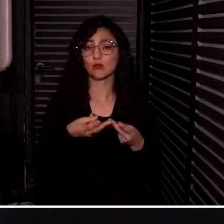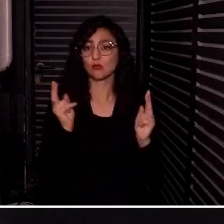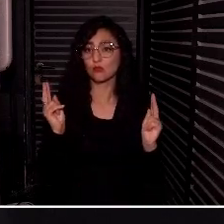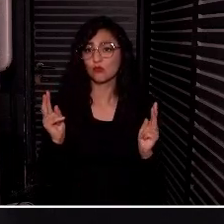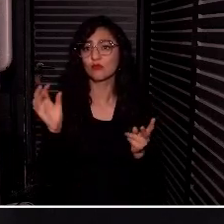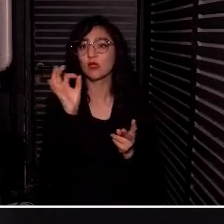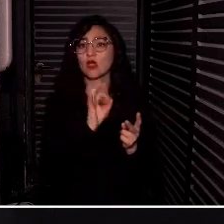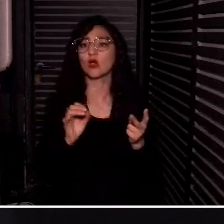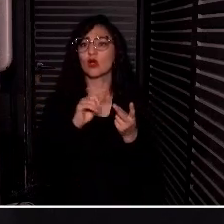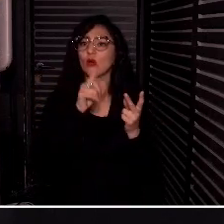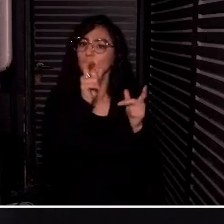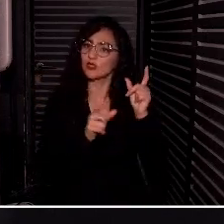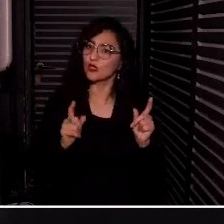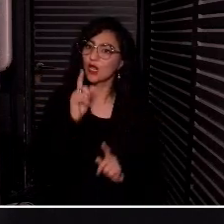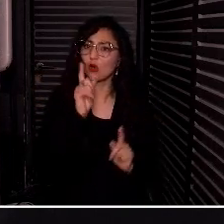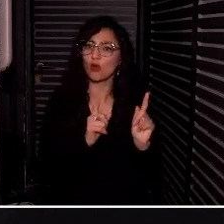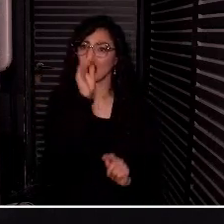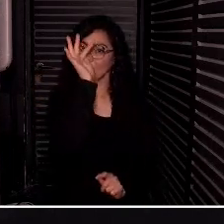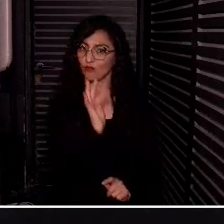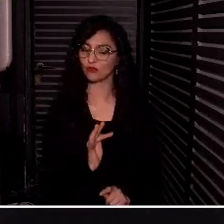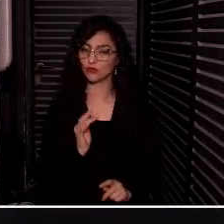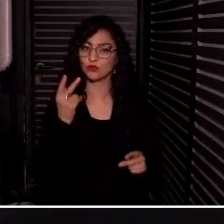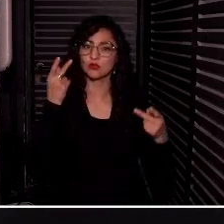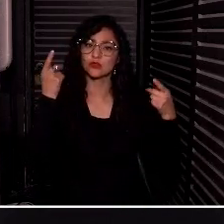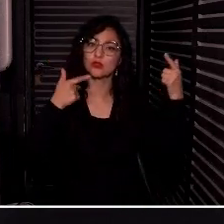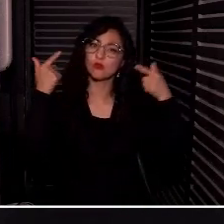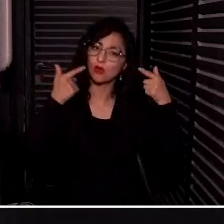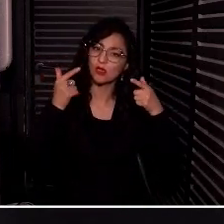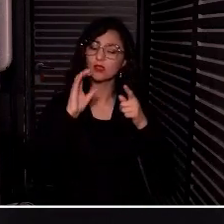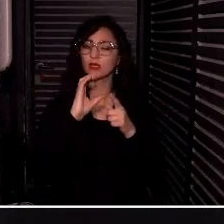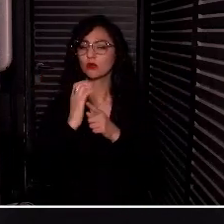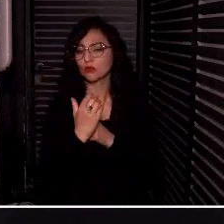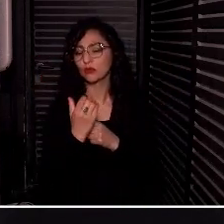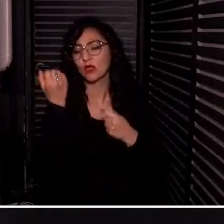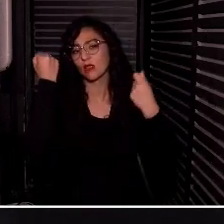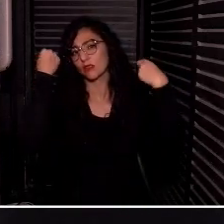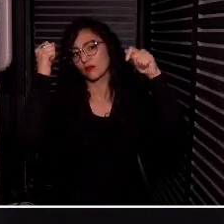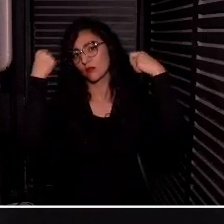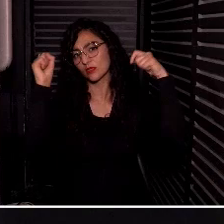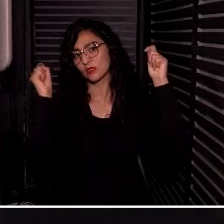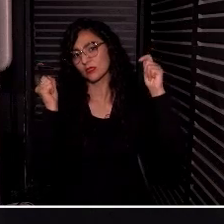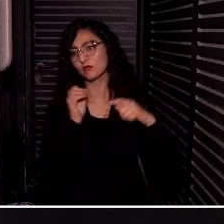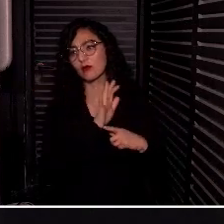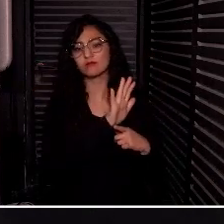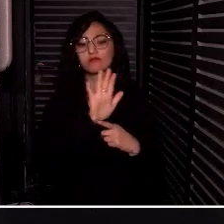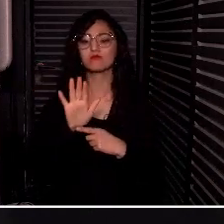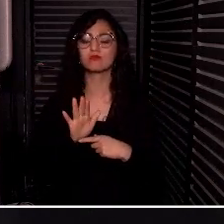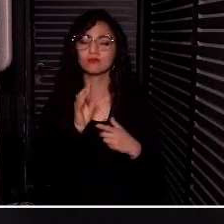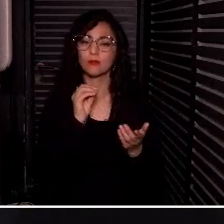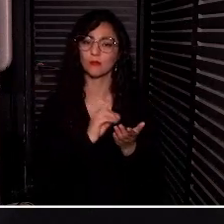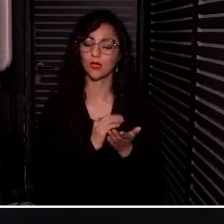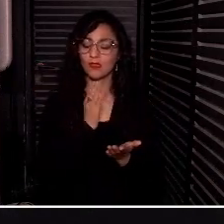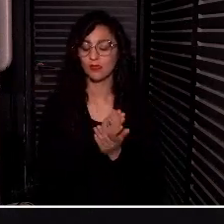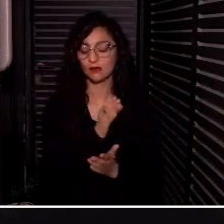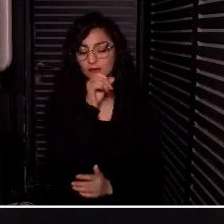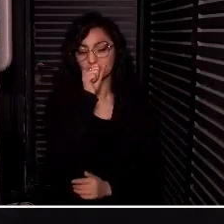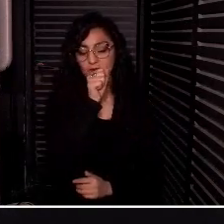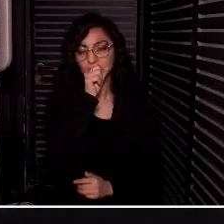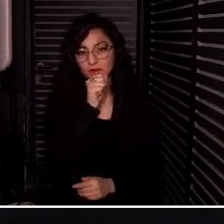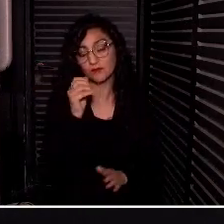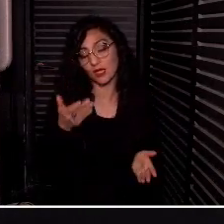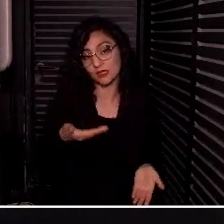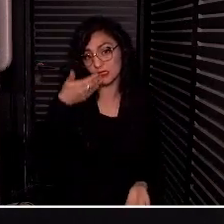personas que desempeñan alguna función política cultural deportiva están mucho más expuestos tienen que soportar el costo digamos de la